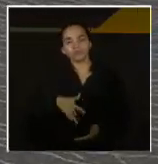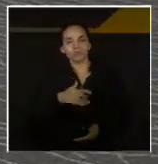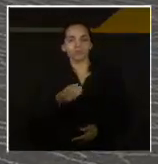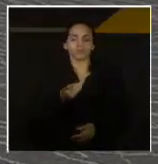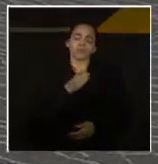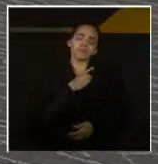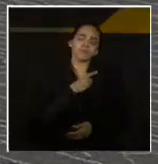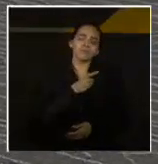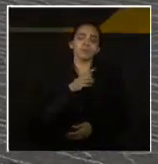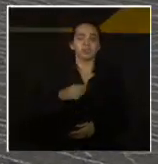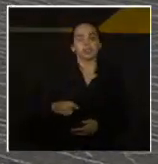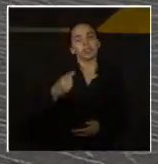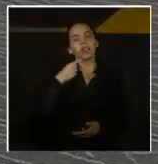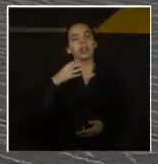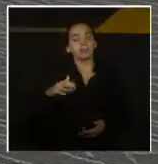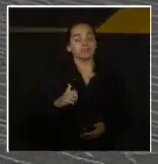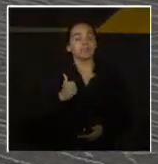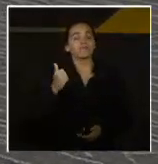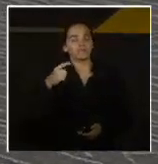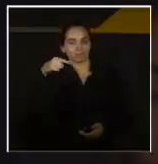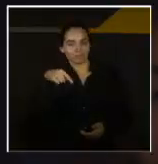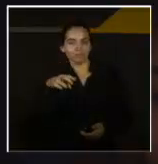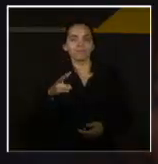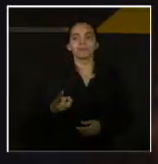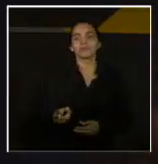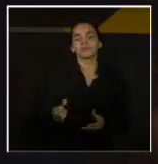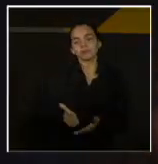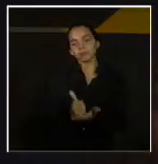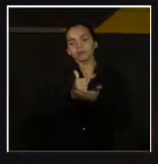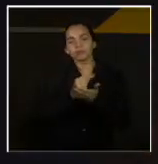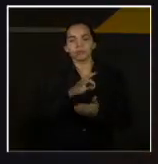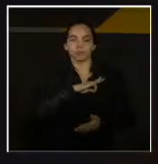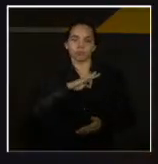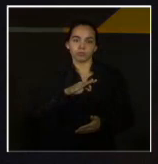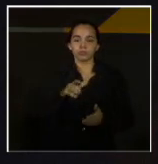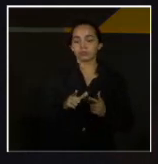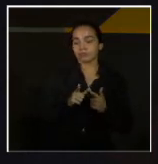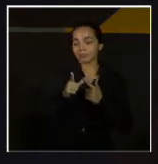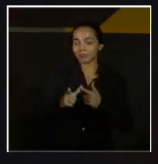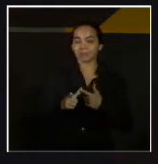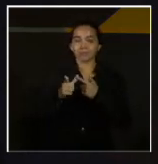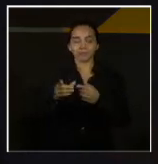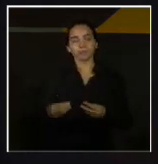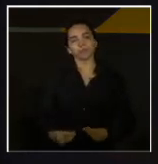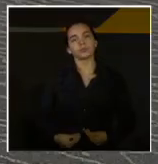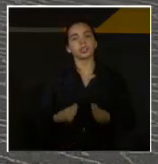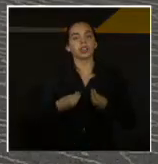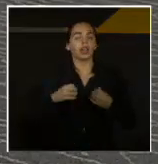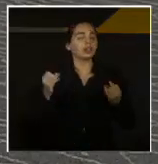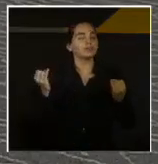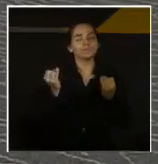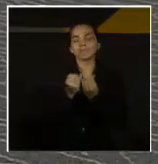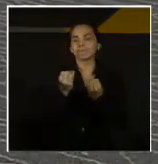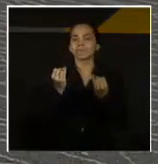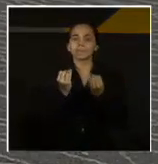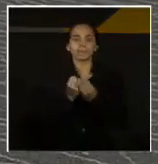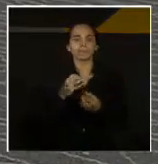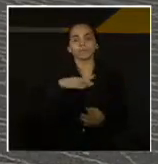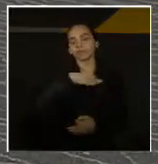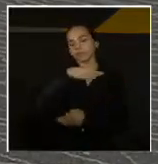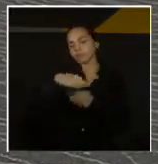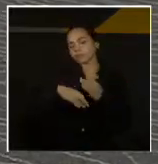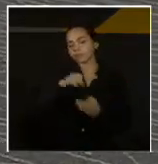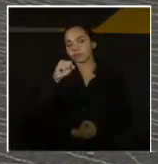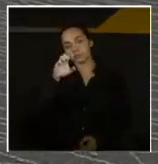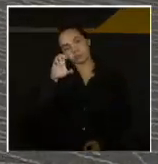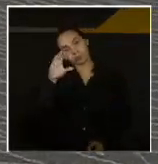manera confianza de que con ese recurso van a poder salir adelante. Lo mismo ocurre en todo tipo de becas